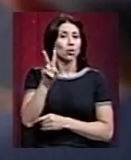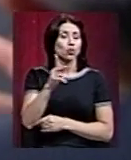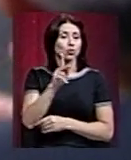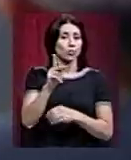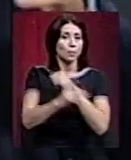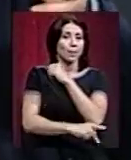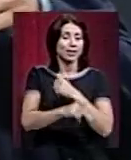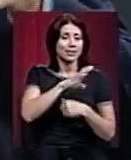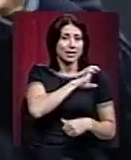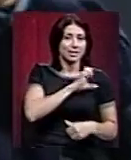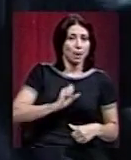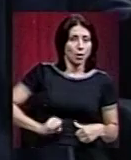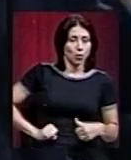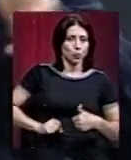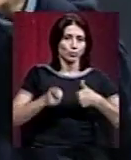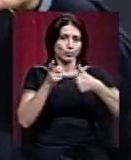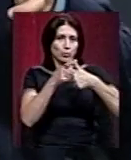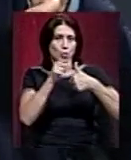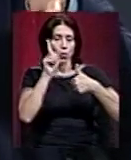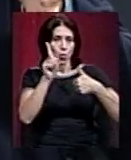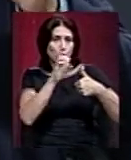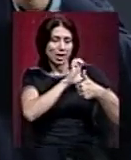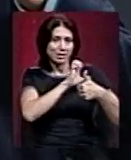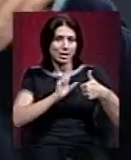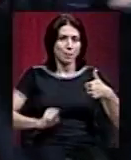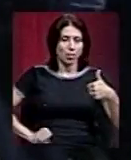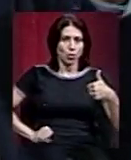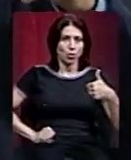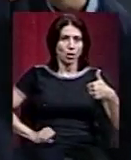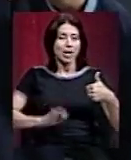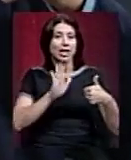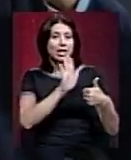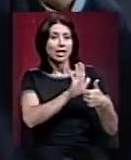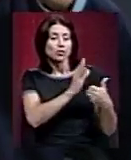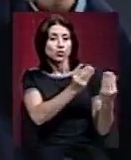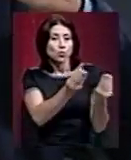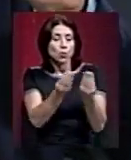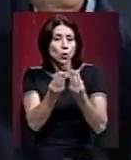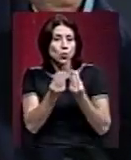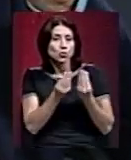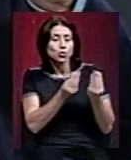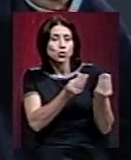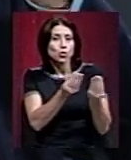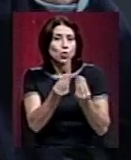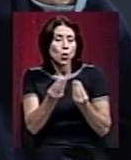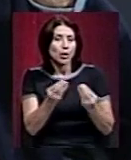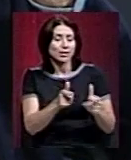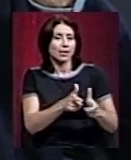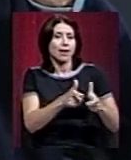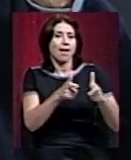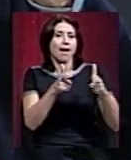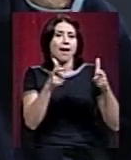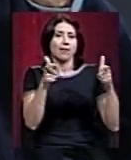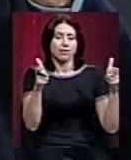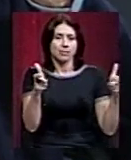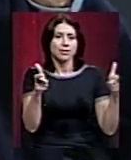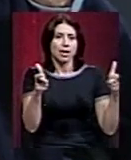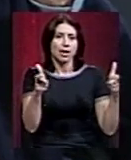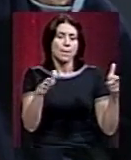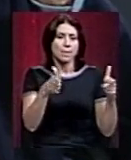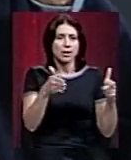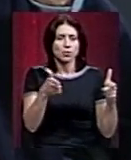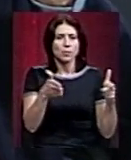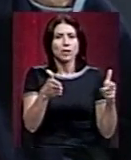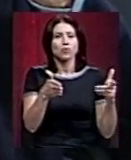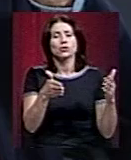Salvador que tiene un producto, la producción de ellos es más grande que es más o menos de 1 millón de personas, según